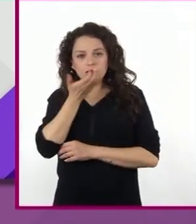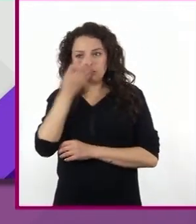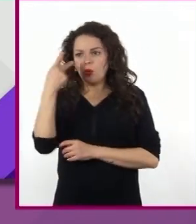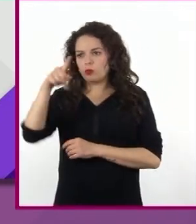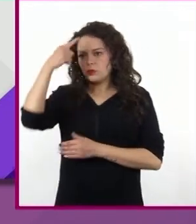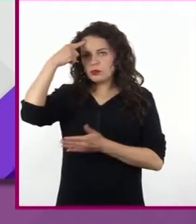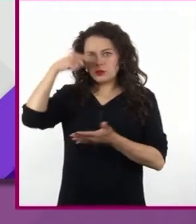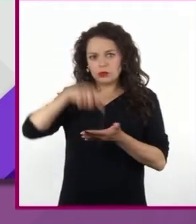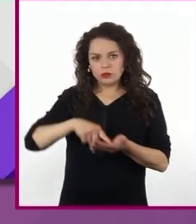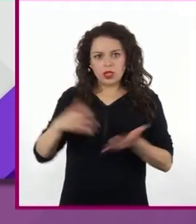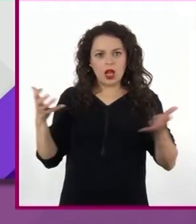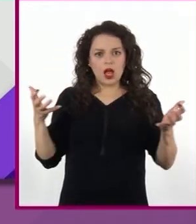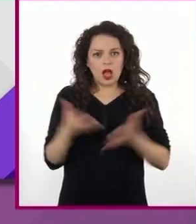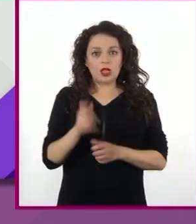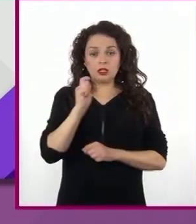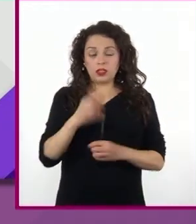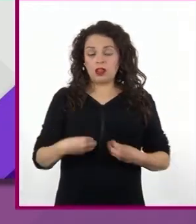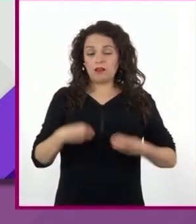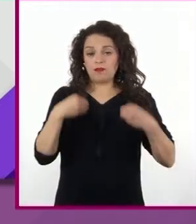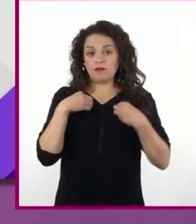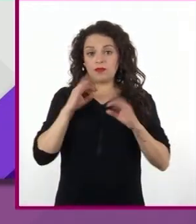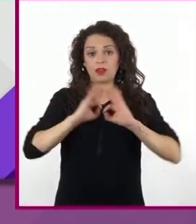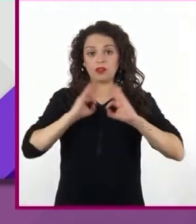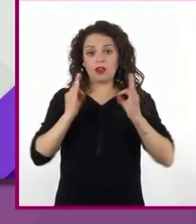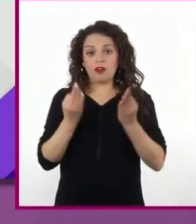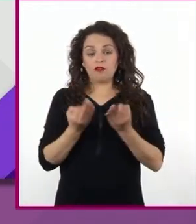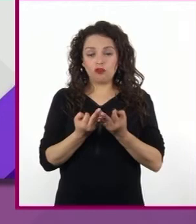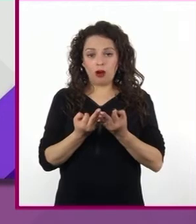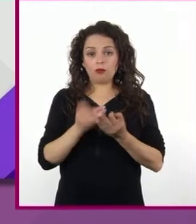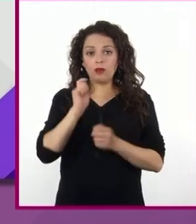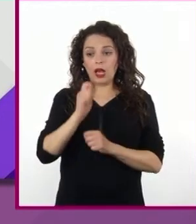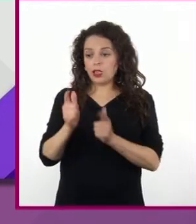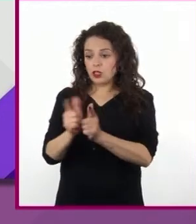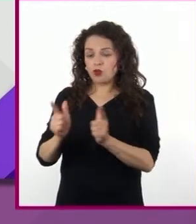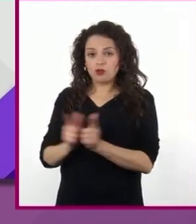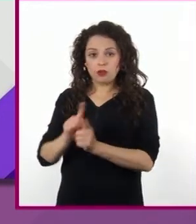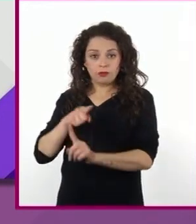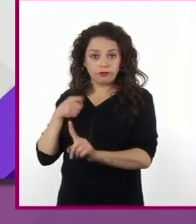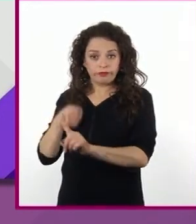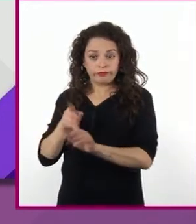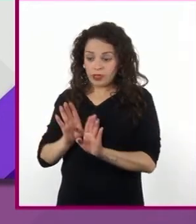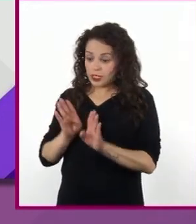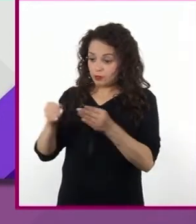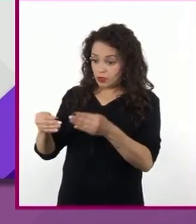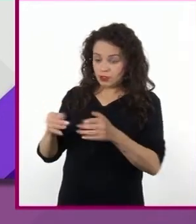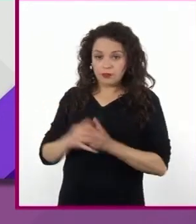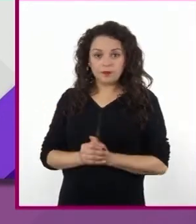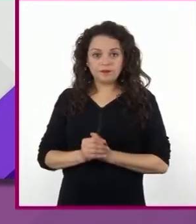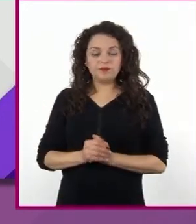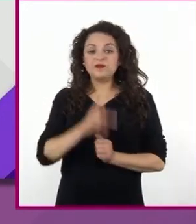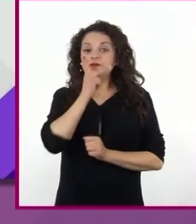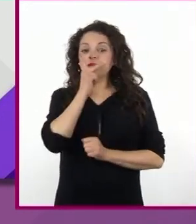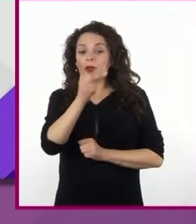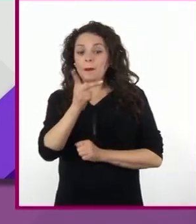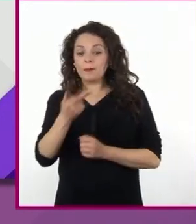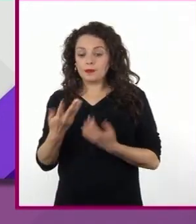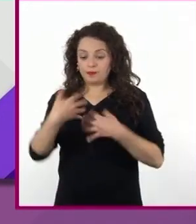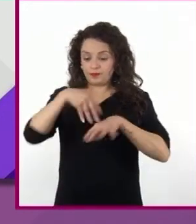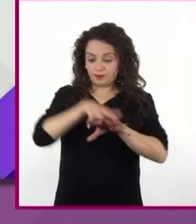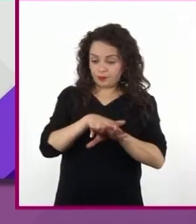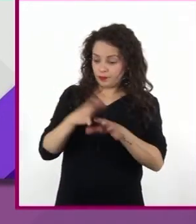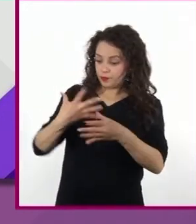que constituyen la forma de vida de un grupo específico. La palabra incluyente tiene relación con la